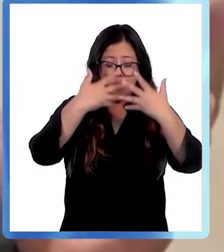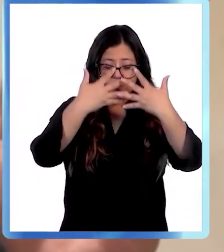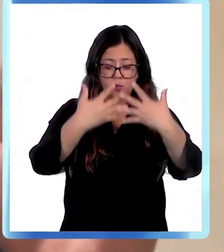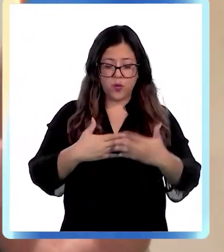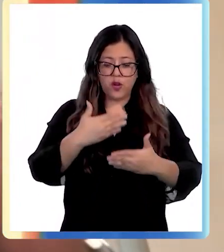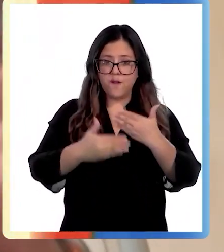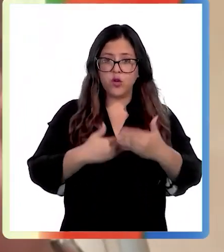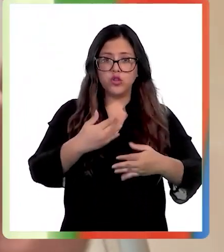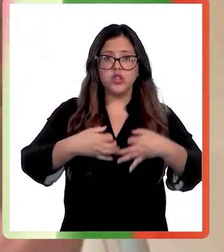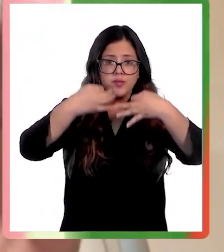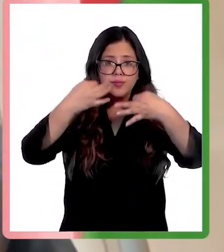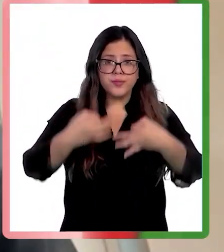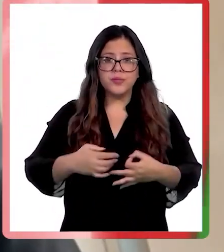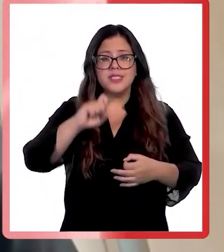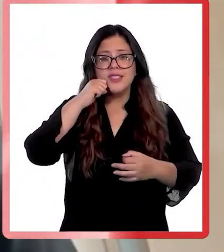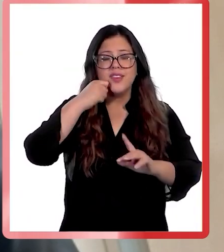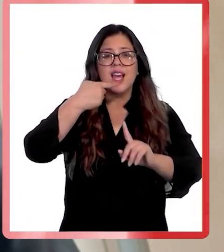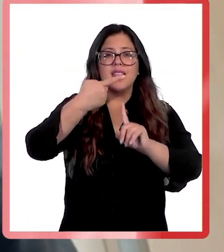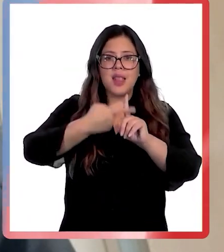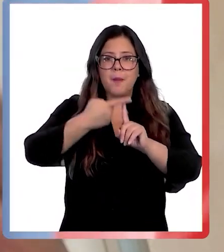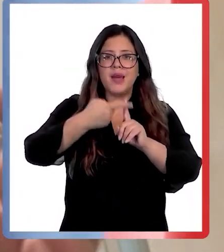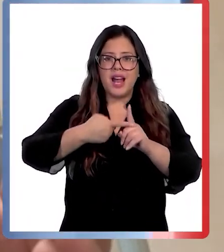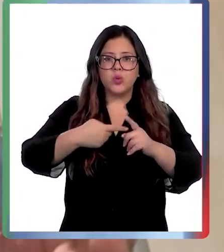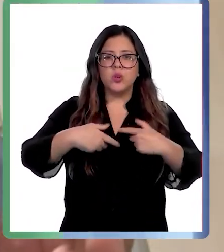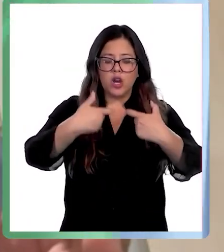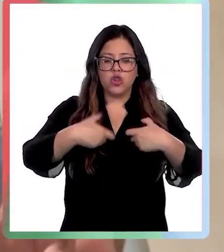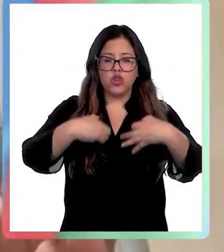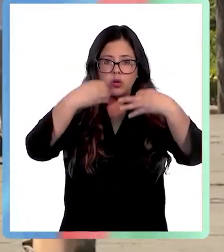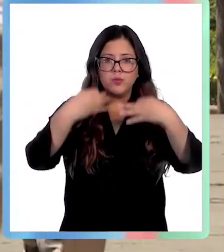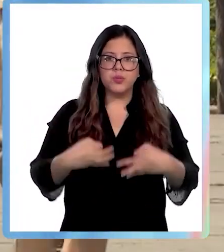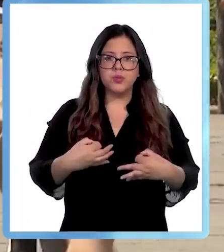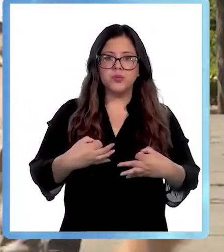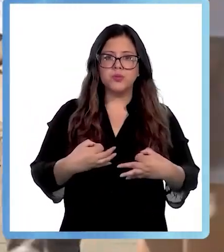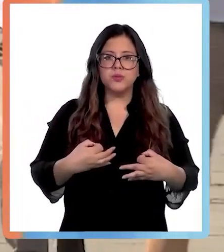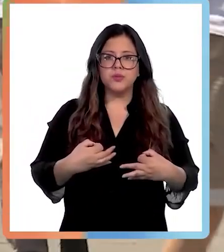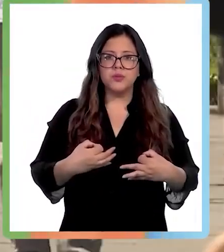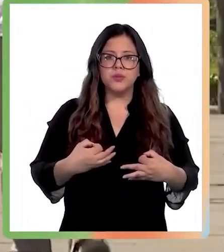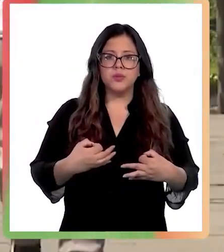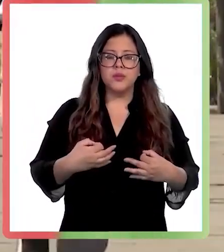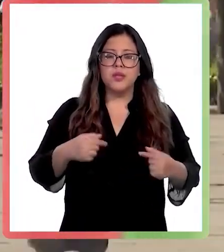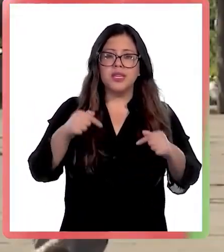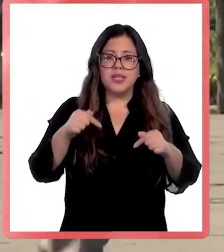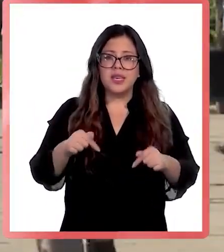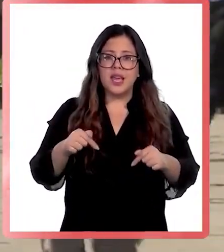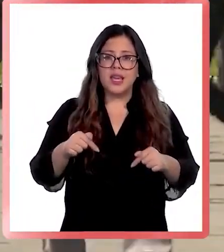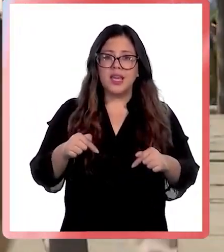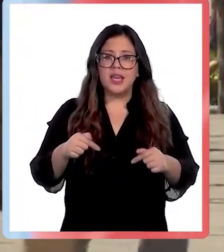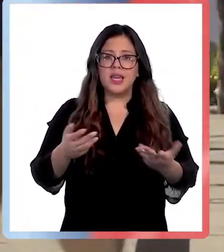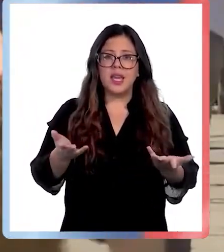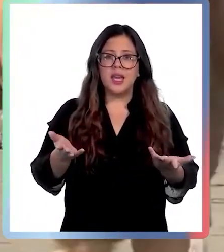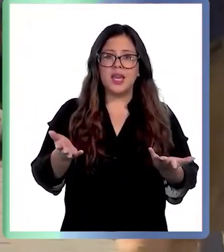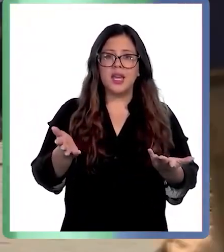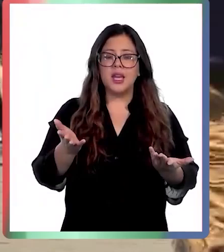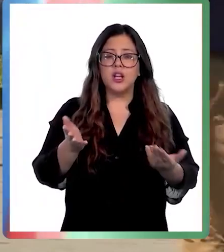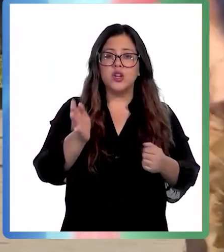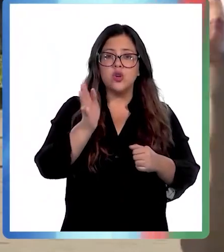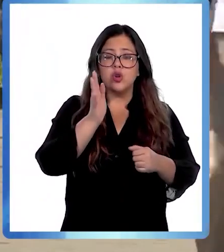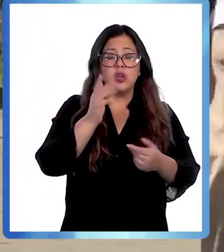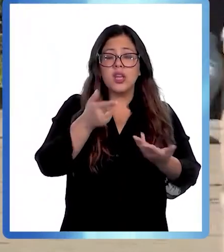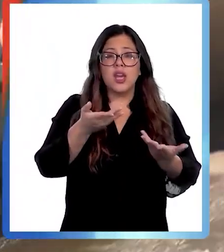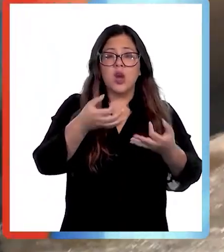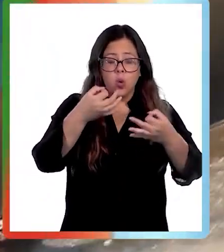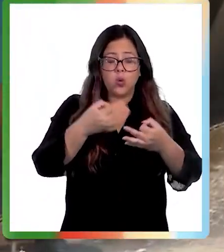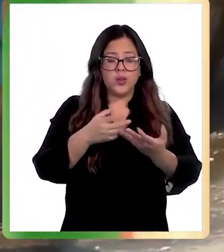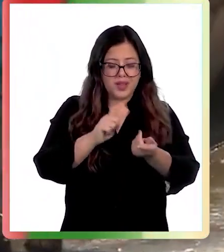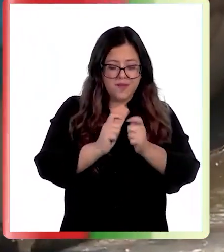de forma regular es mantener una temperatura que sea una temperatura donde no se modifiquen las condiciones del medio interno del cuerpo.